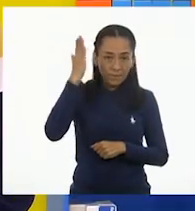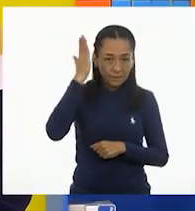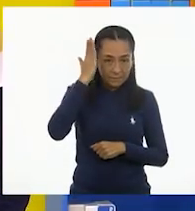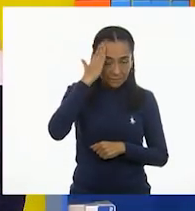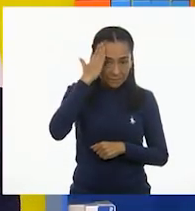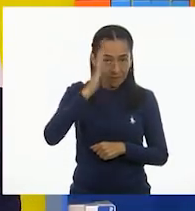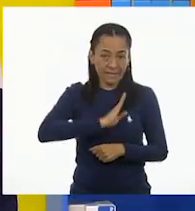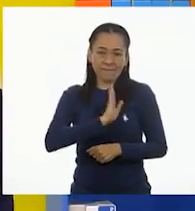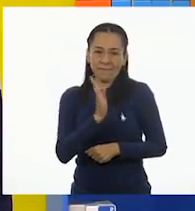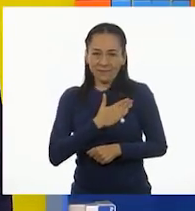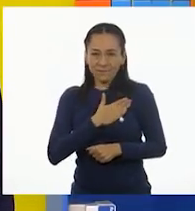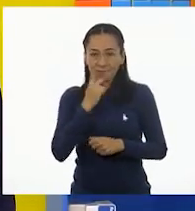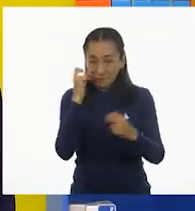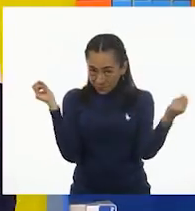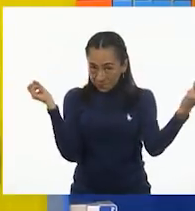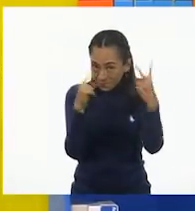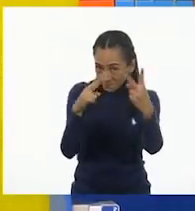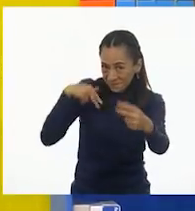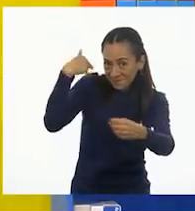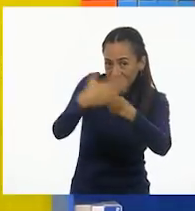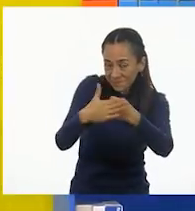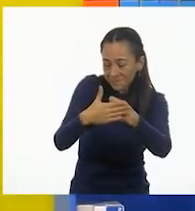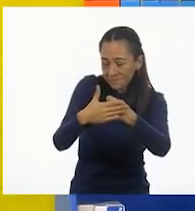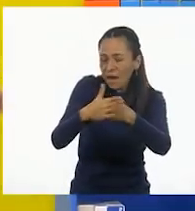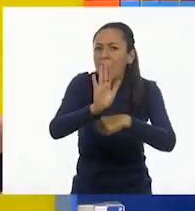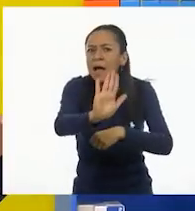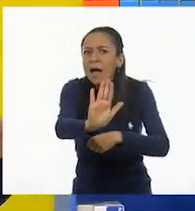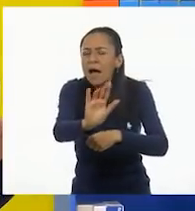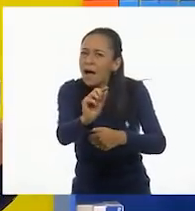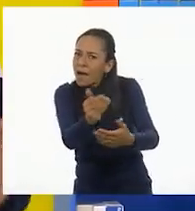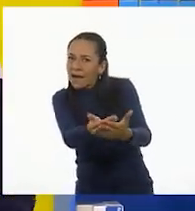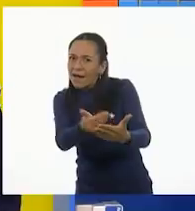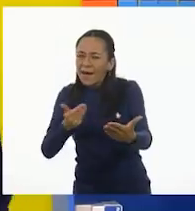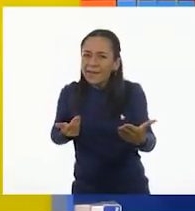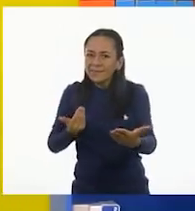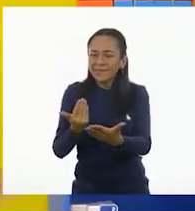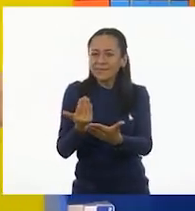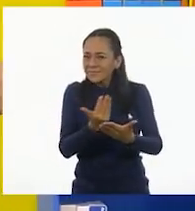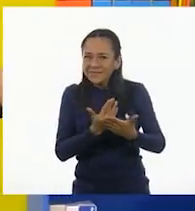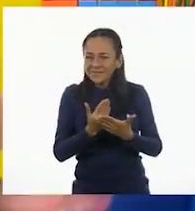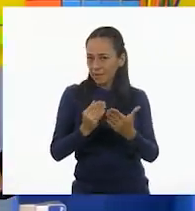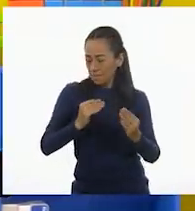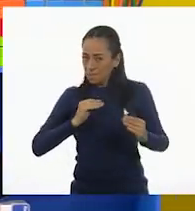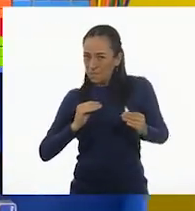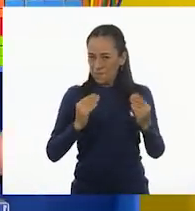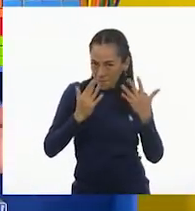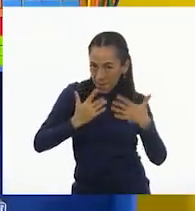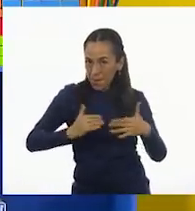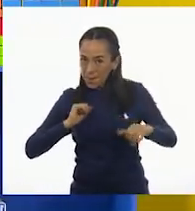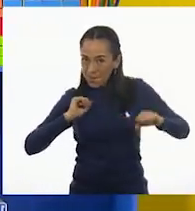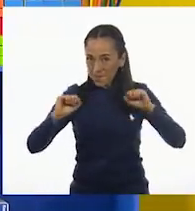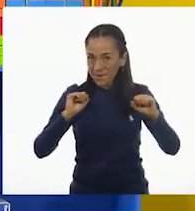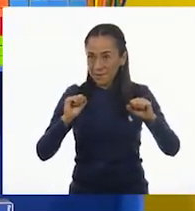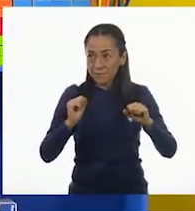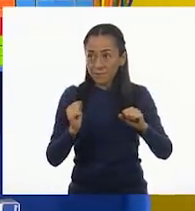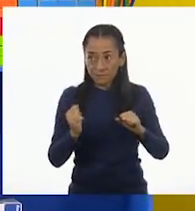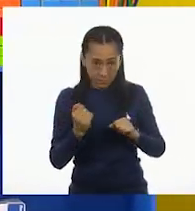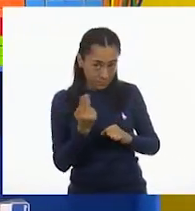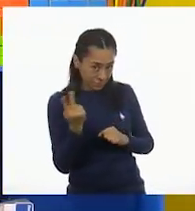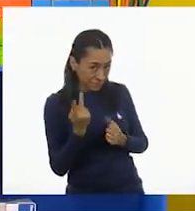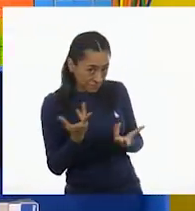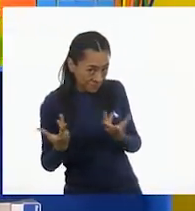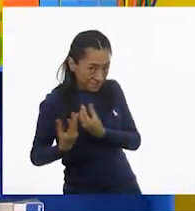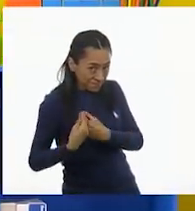¡Nos vemos! ¡Hasta la próxima! ¡Ay! Pero antes, ¡vamos a movernos! ¿Me acompañan? ¡Vamos a movernos, maestra!